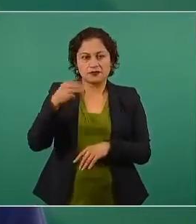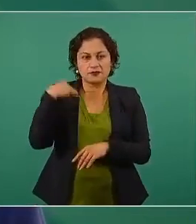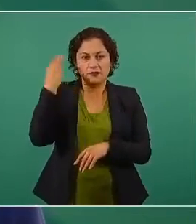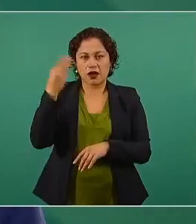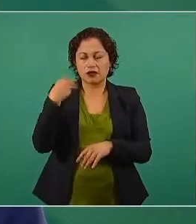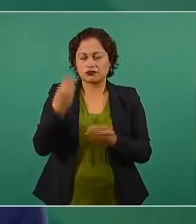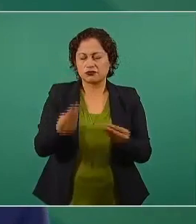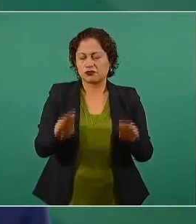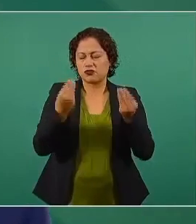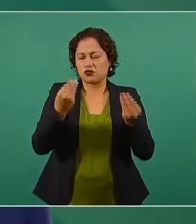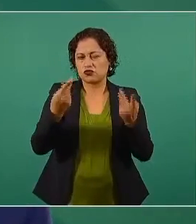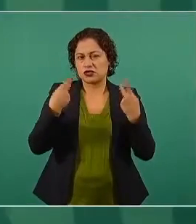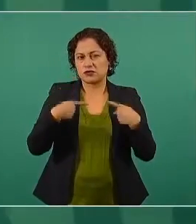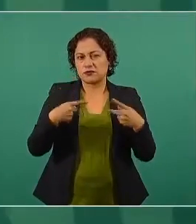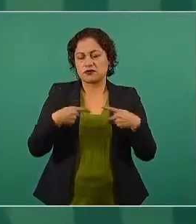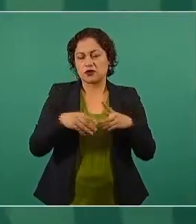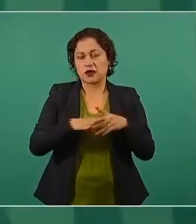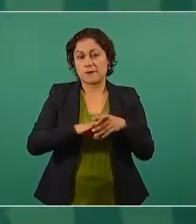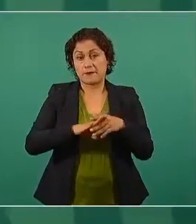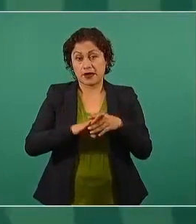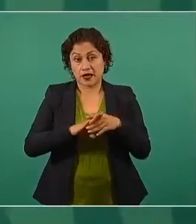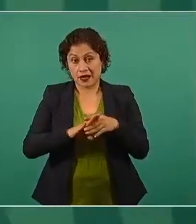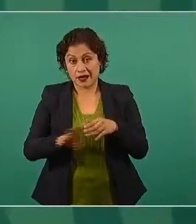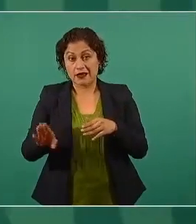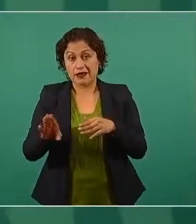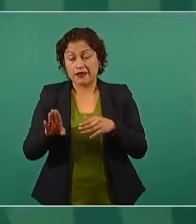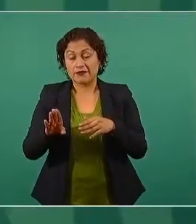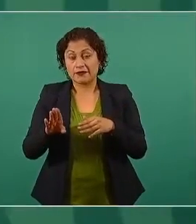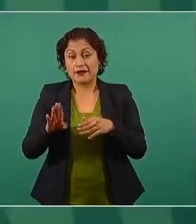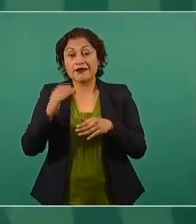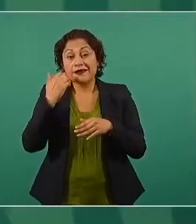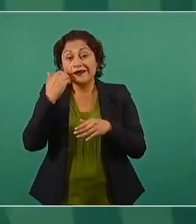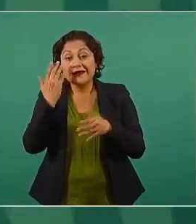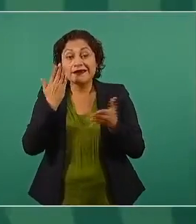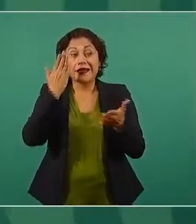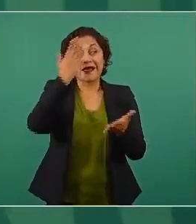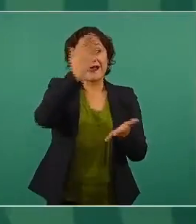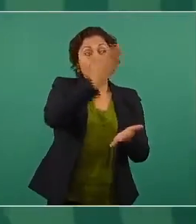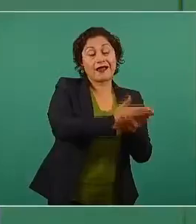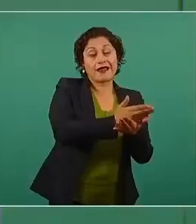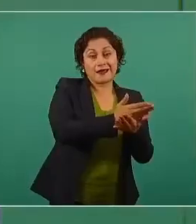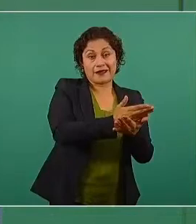de migrantes que quisieron cruzar la frontera,